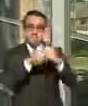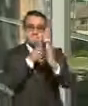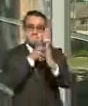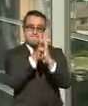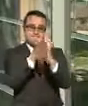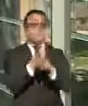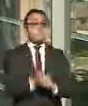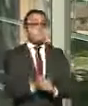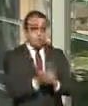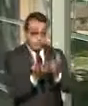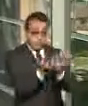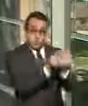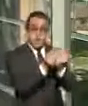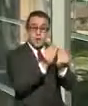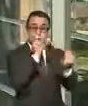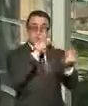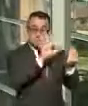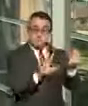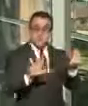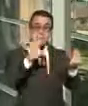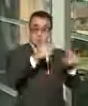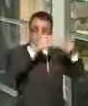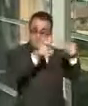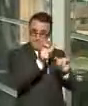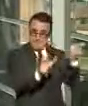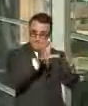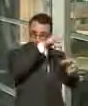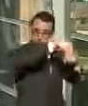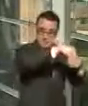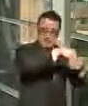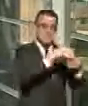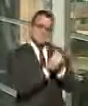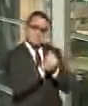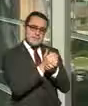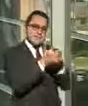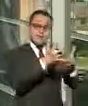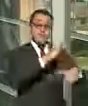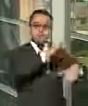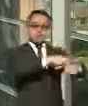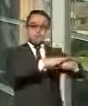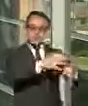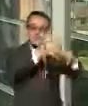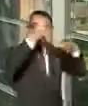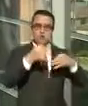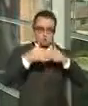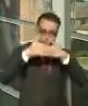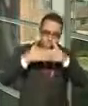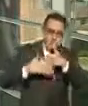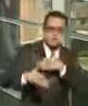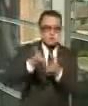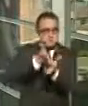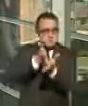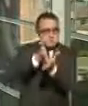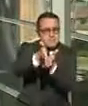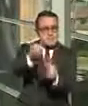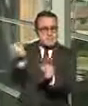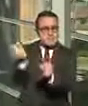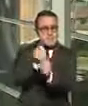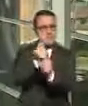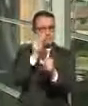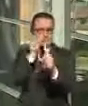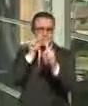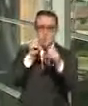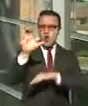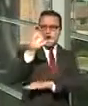miembros del Consejo Nacional de Discapacidad. Pueden tener la certeza de que continuaremos trabajando para avanzar hacia una